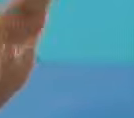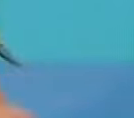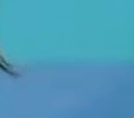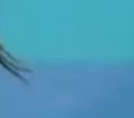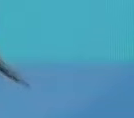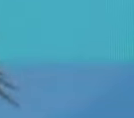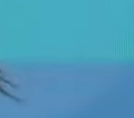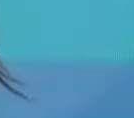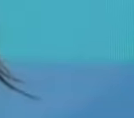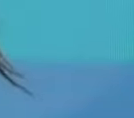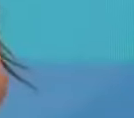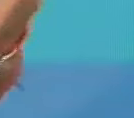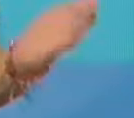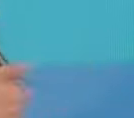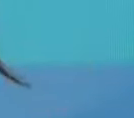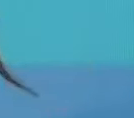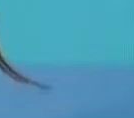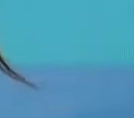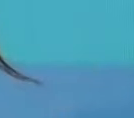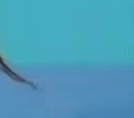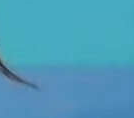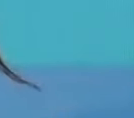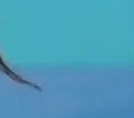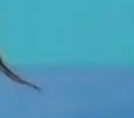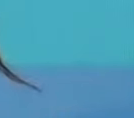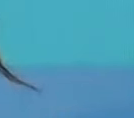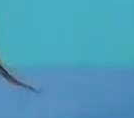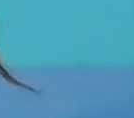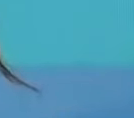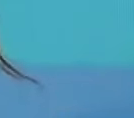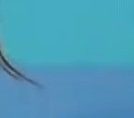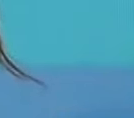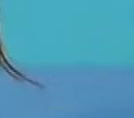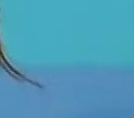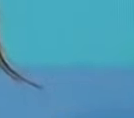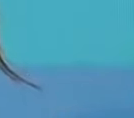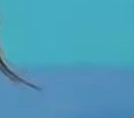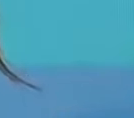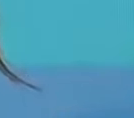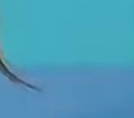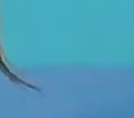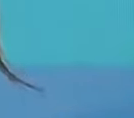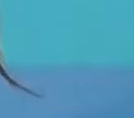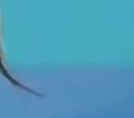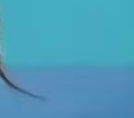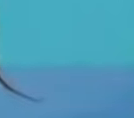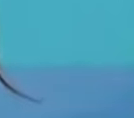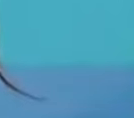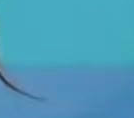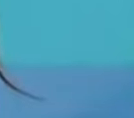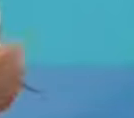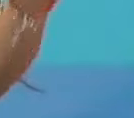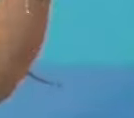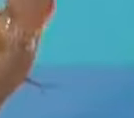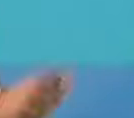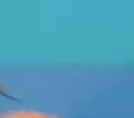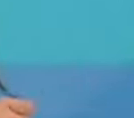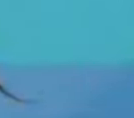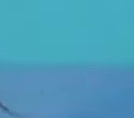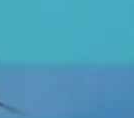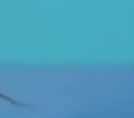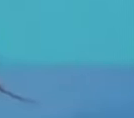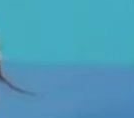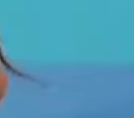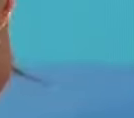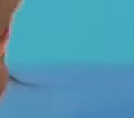que vivimos la misma casa que hoy un gobierno corrupto y financiado por la ExxonMobil pretende robarnos. Pero que la respuesta